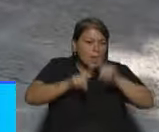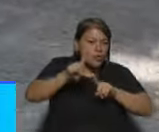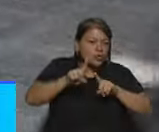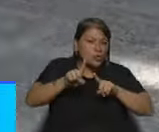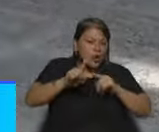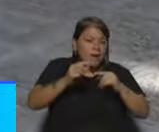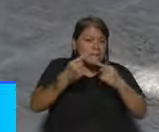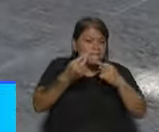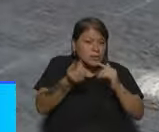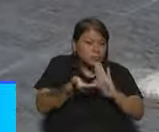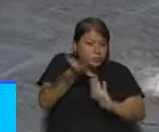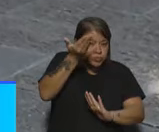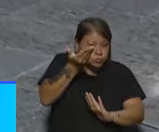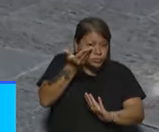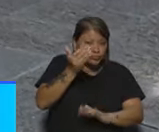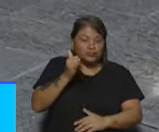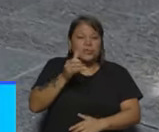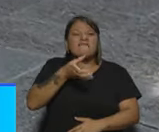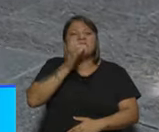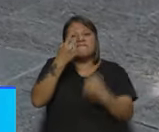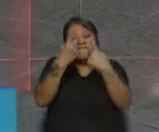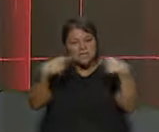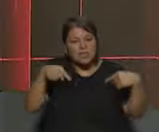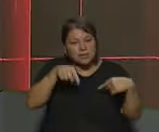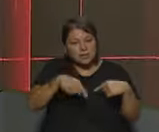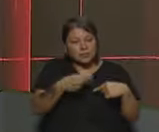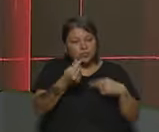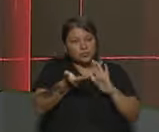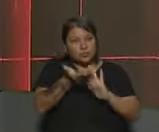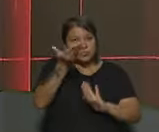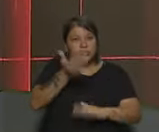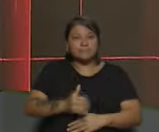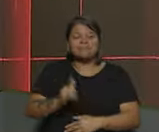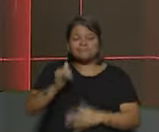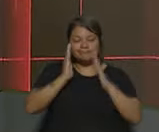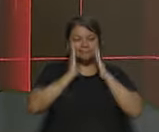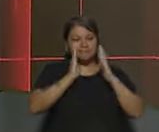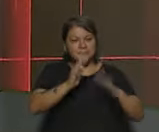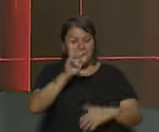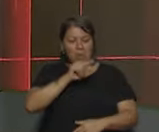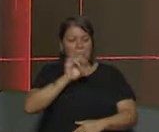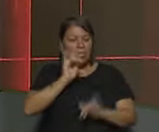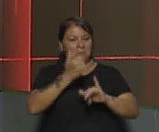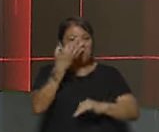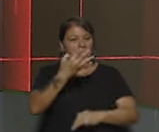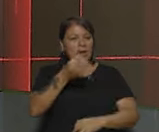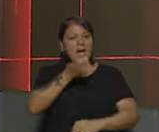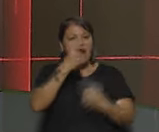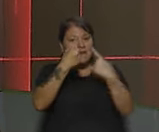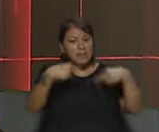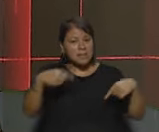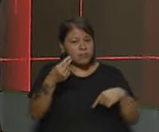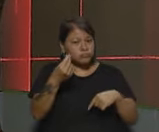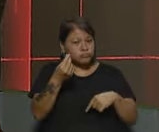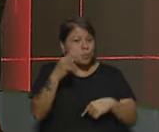sentís de las bebidas me parece a mí muy bien el ojo allí de esa compradora las bebidas 46